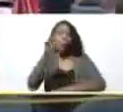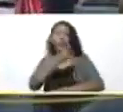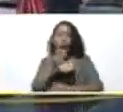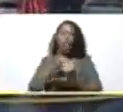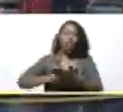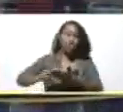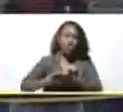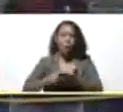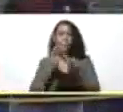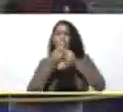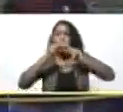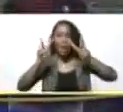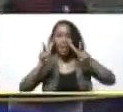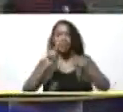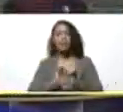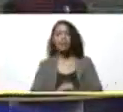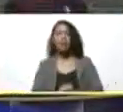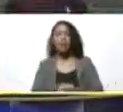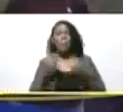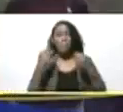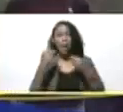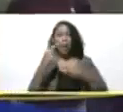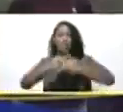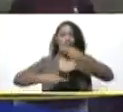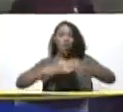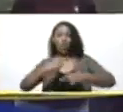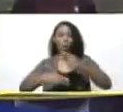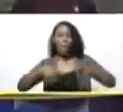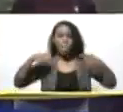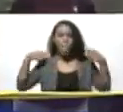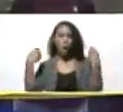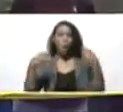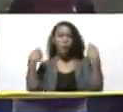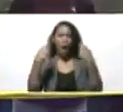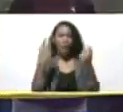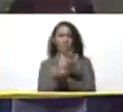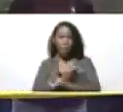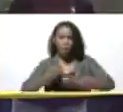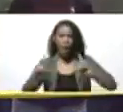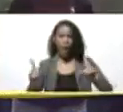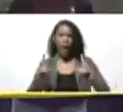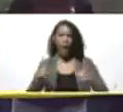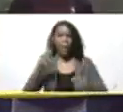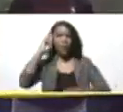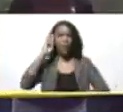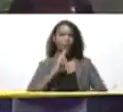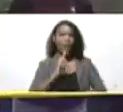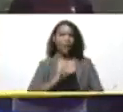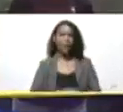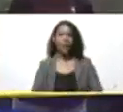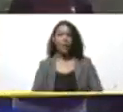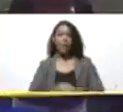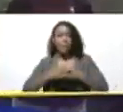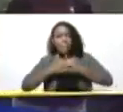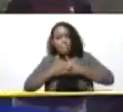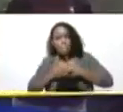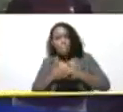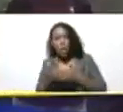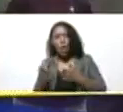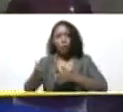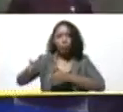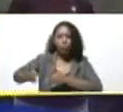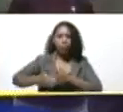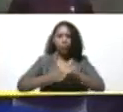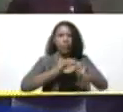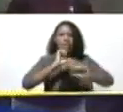camino pacífico para una revolución popular, democrática y bolivariana que le abra los caminos